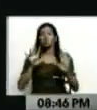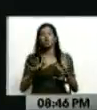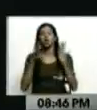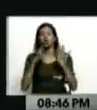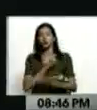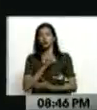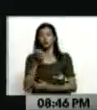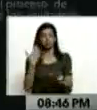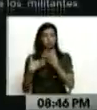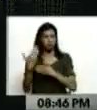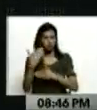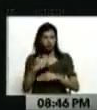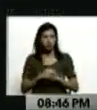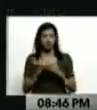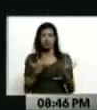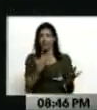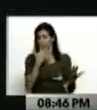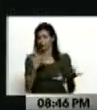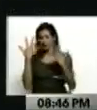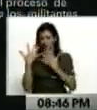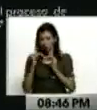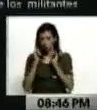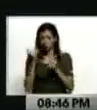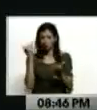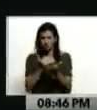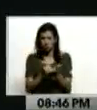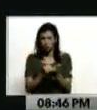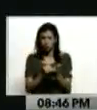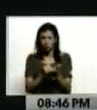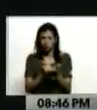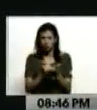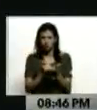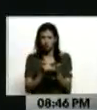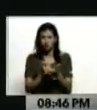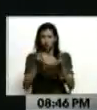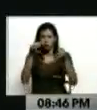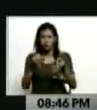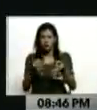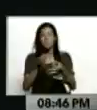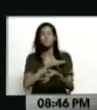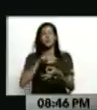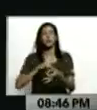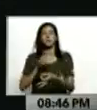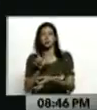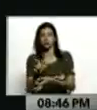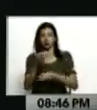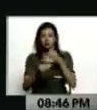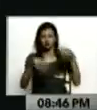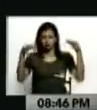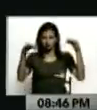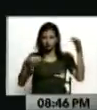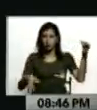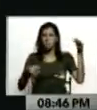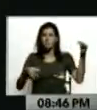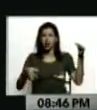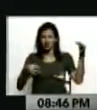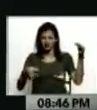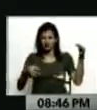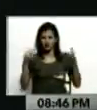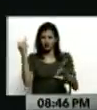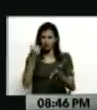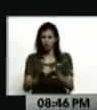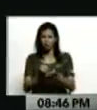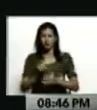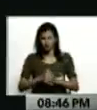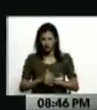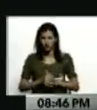18 de enero de 2007 hace 10 años se inició el proceso de registro de los militantes del partido socialista Unido Venezuela con la elaboración de las planillas